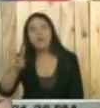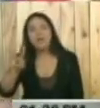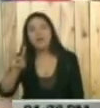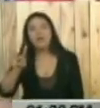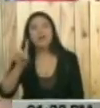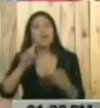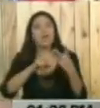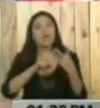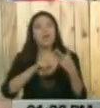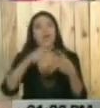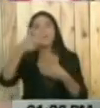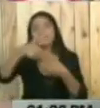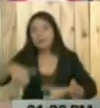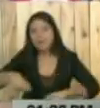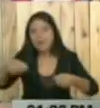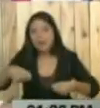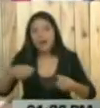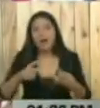Pedeval.